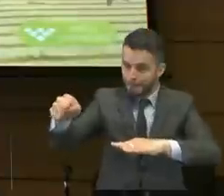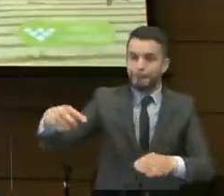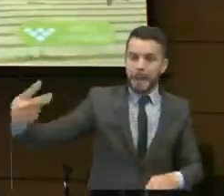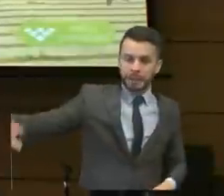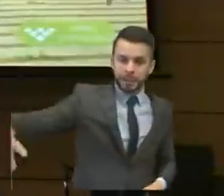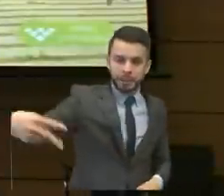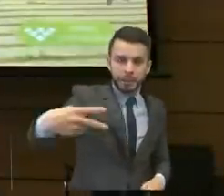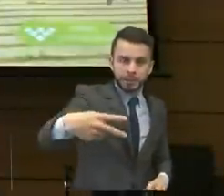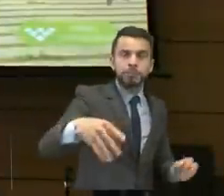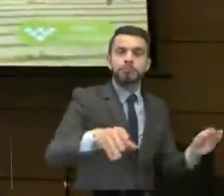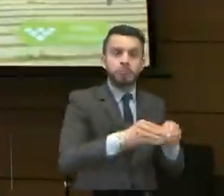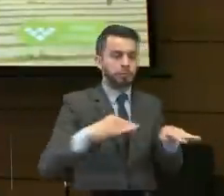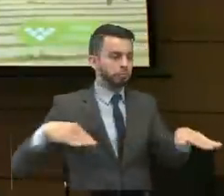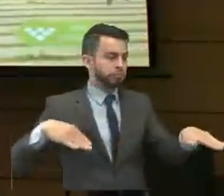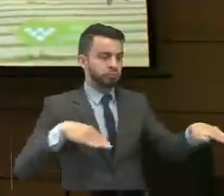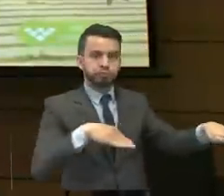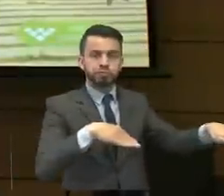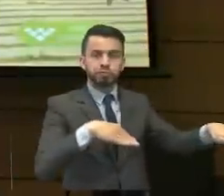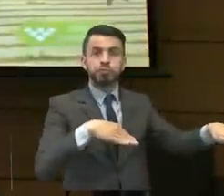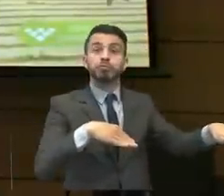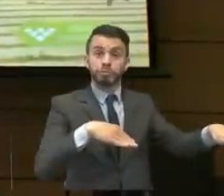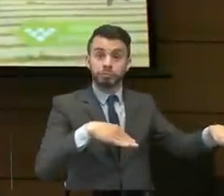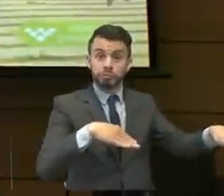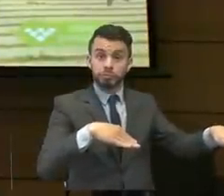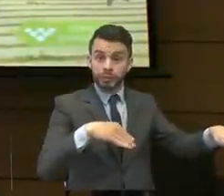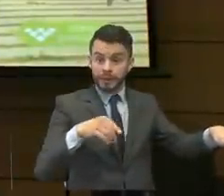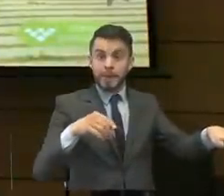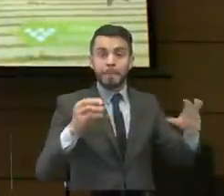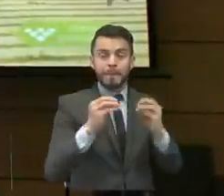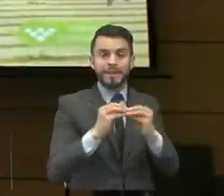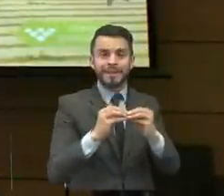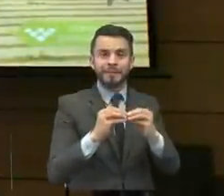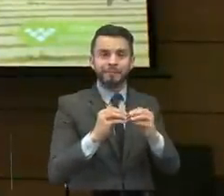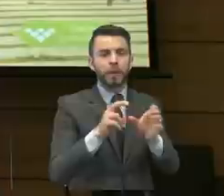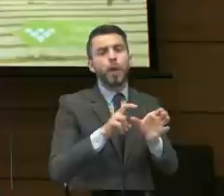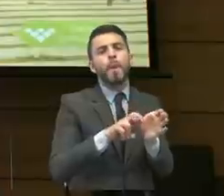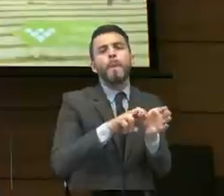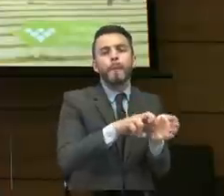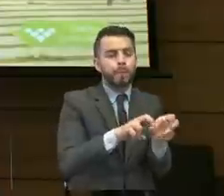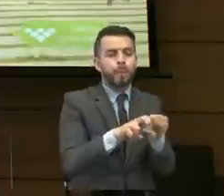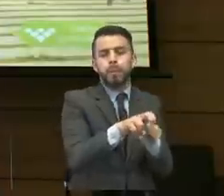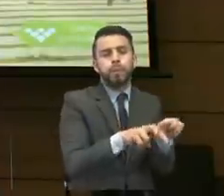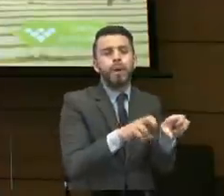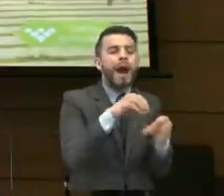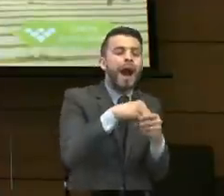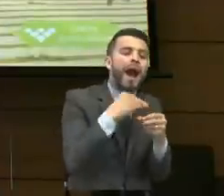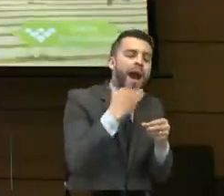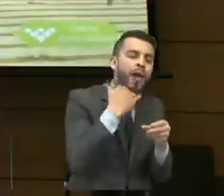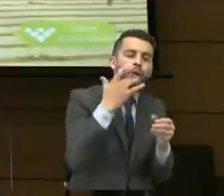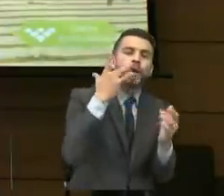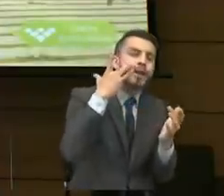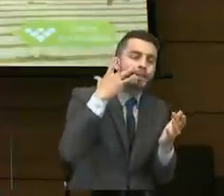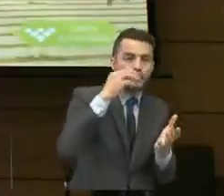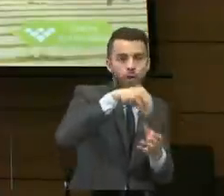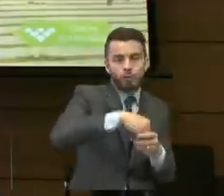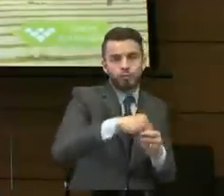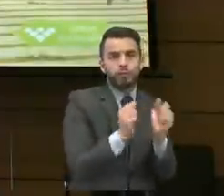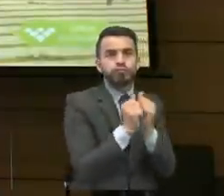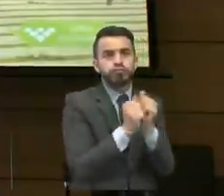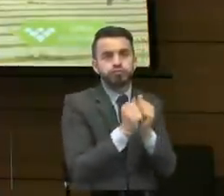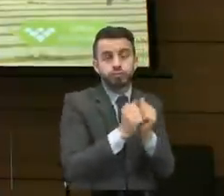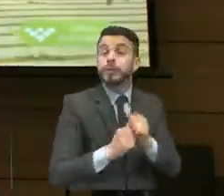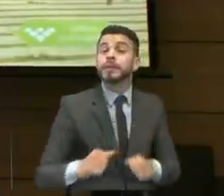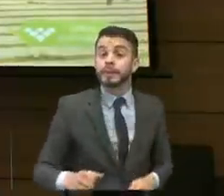carriles mixtos, aquí sobre toda esa calzada está el transporte público, solo que